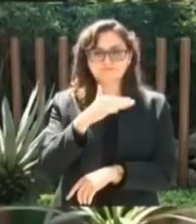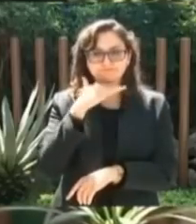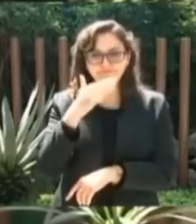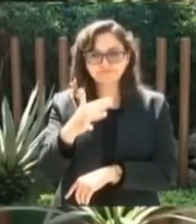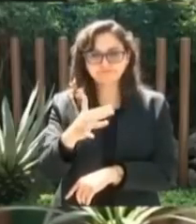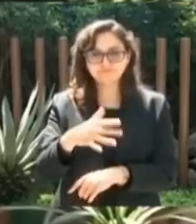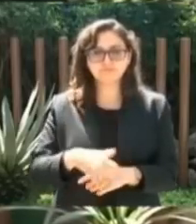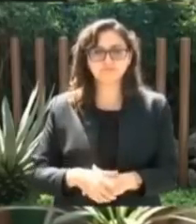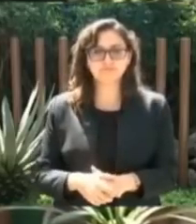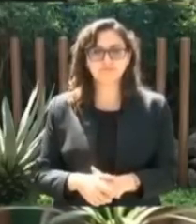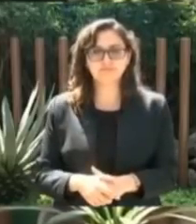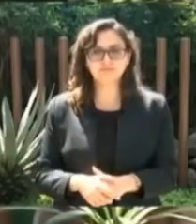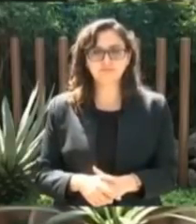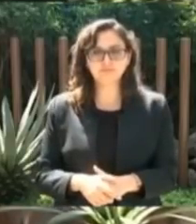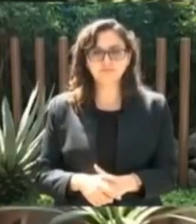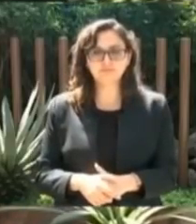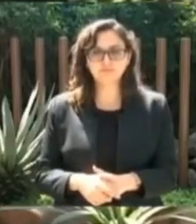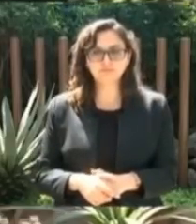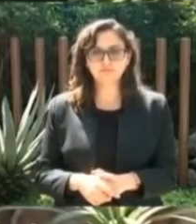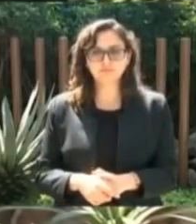y